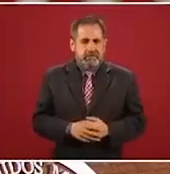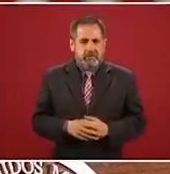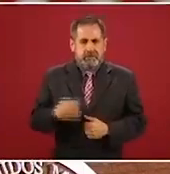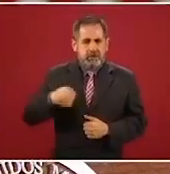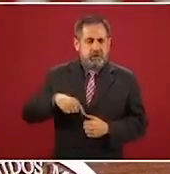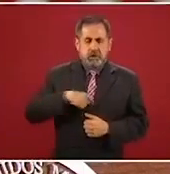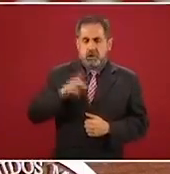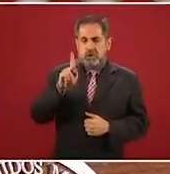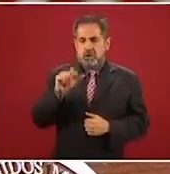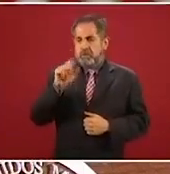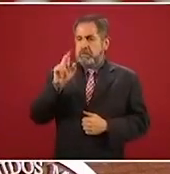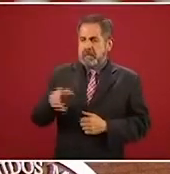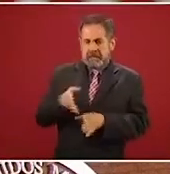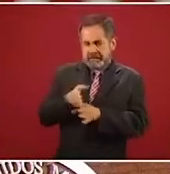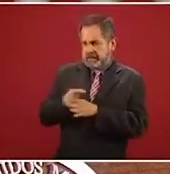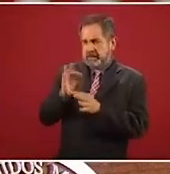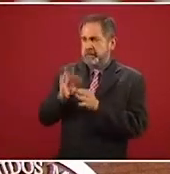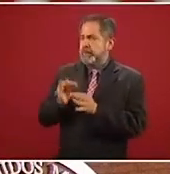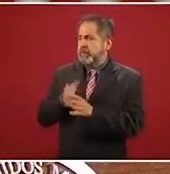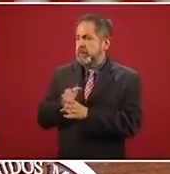nuestro plan,